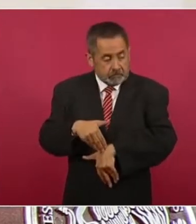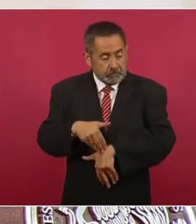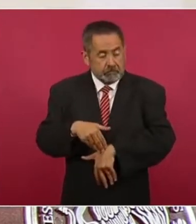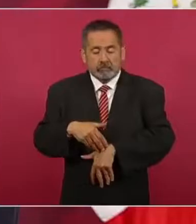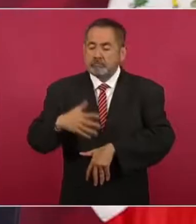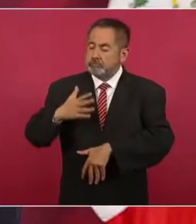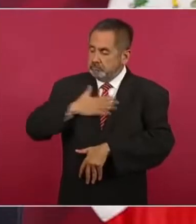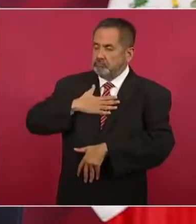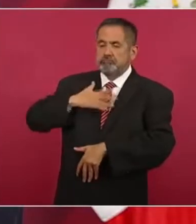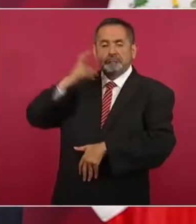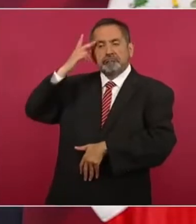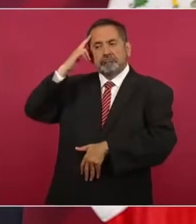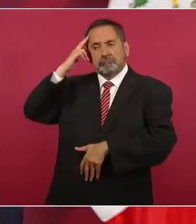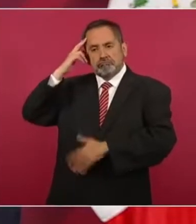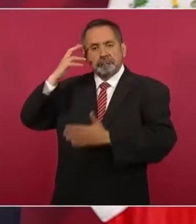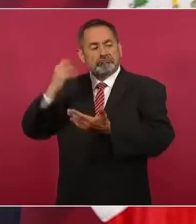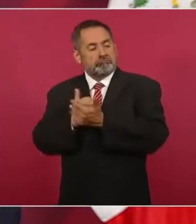el gran elector